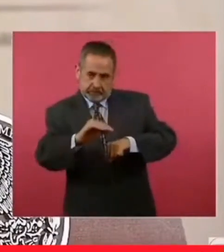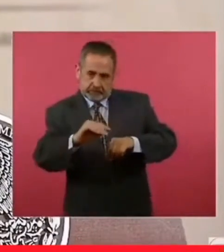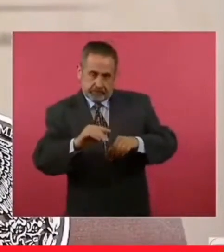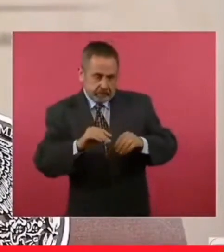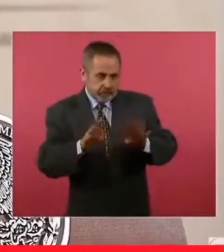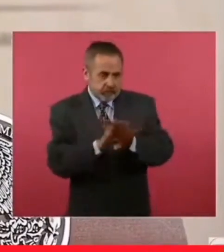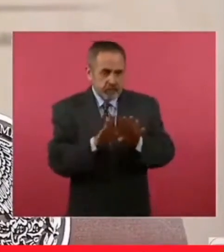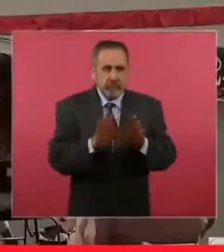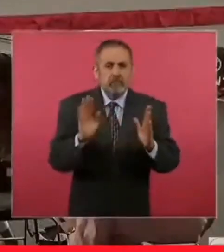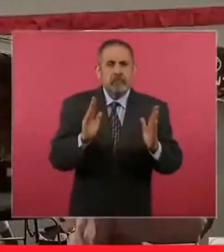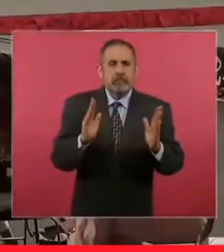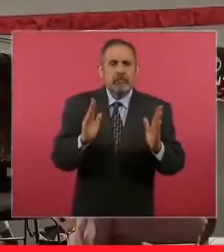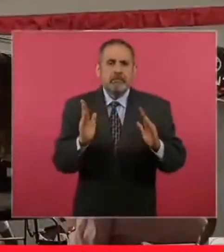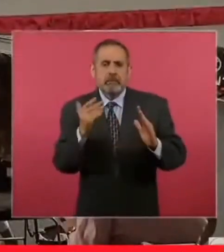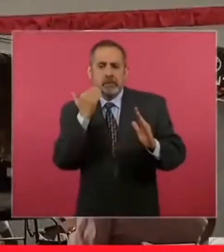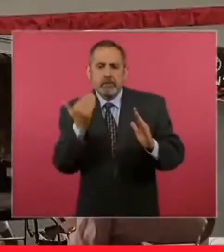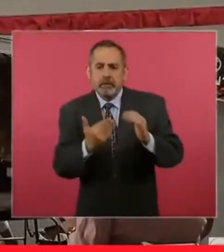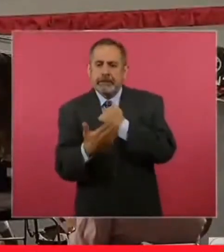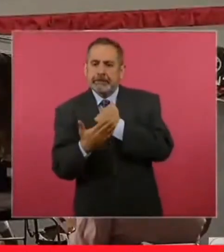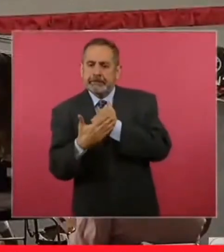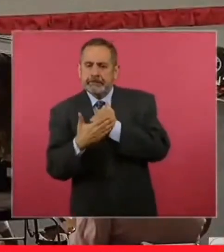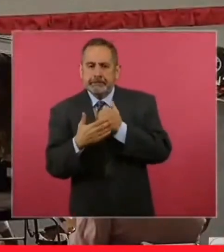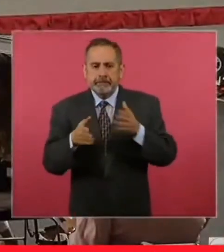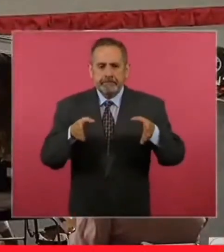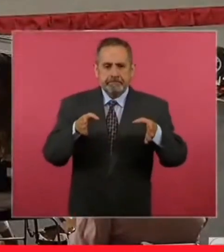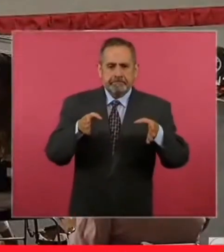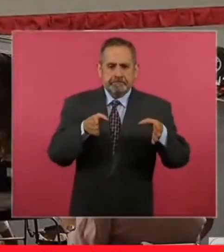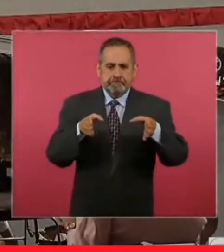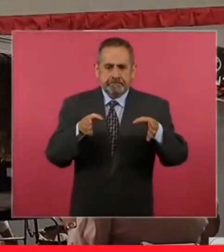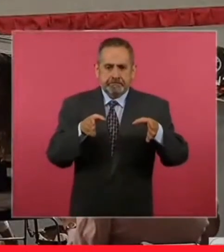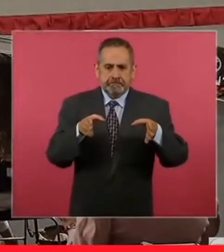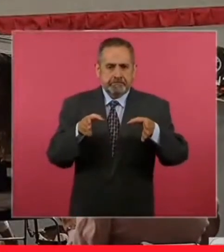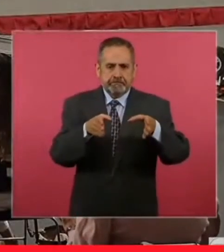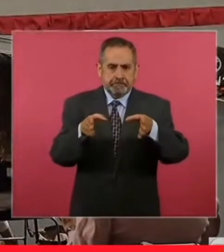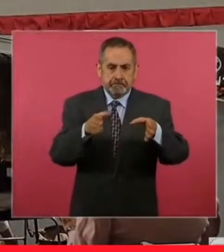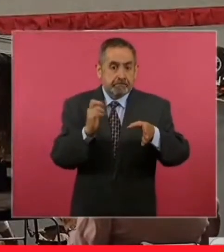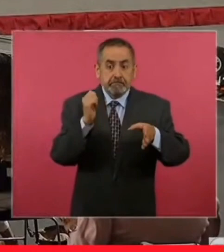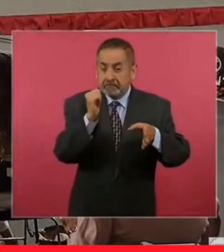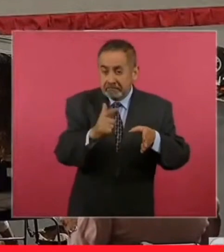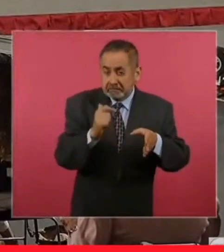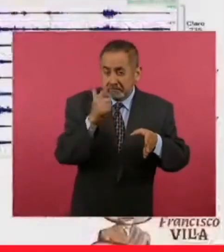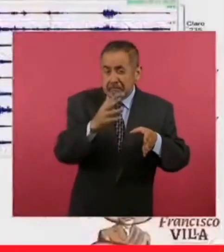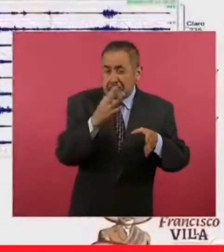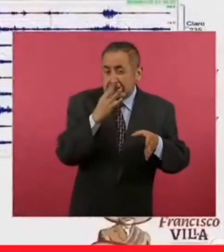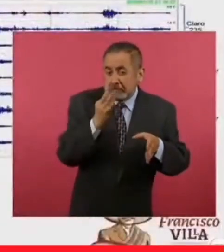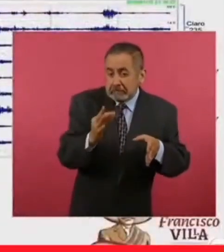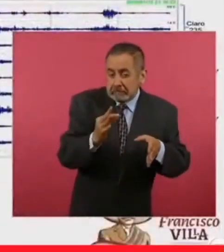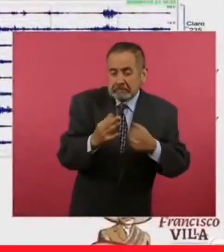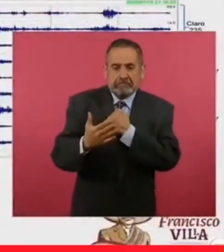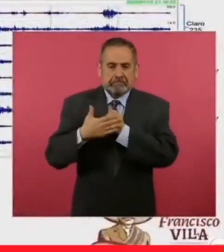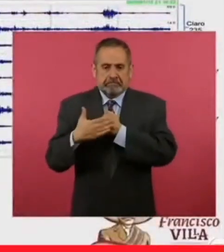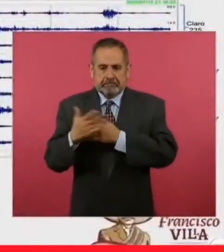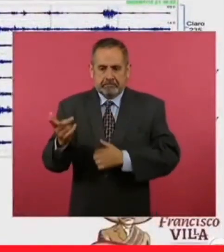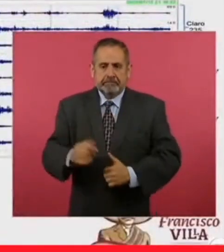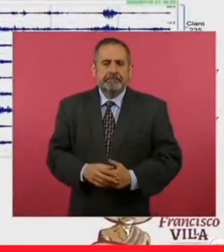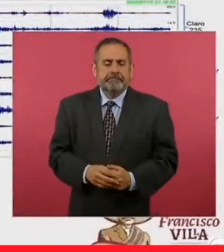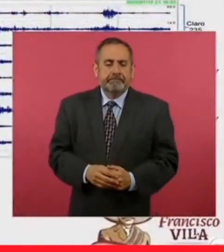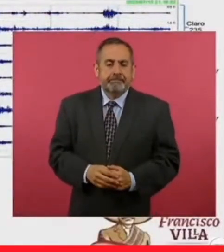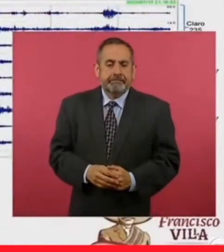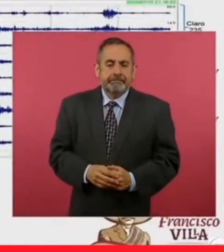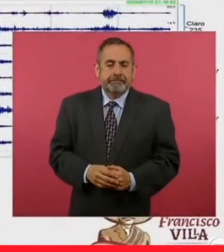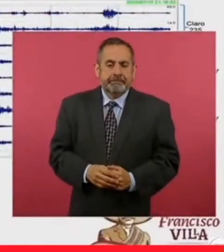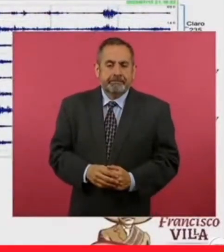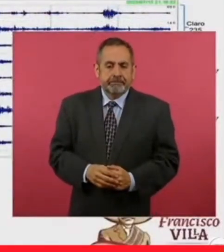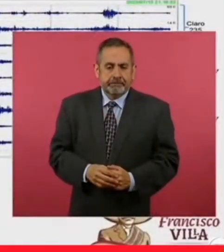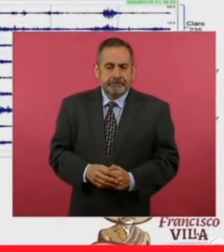ver deformaciones, que nos permiten ver cómo se mueve la estructura y que va a ser importante después de algún sismo,